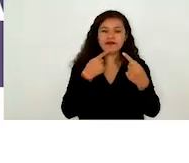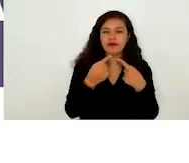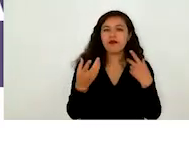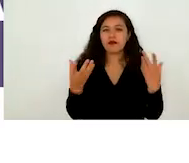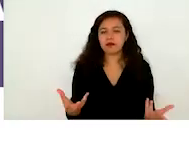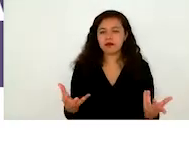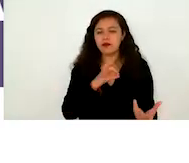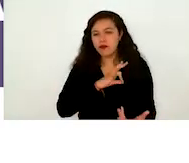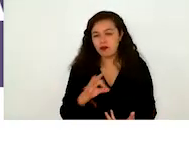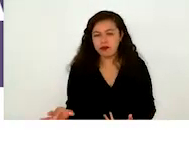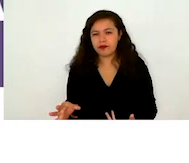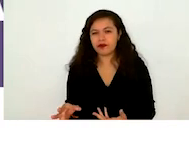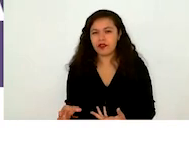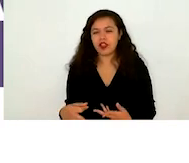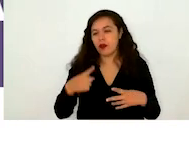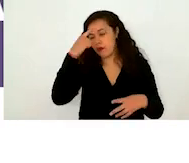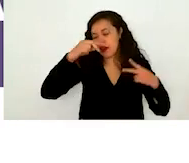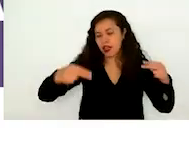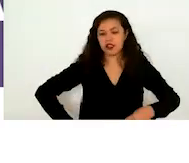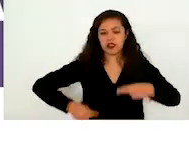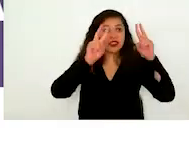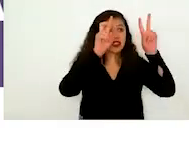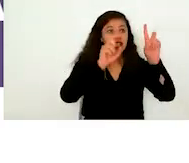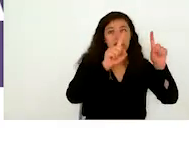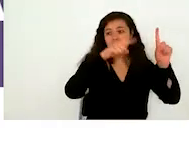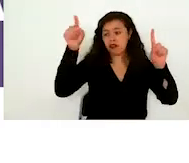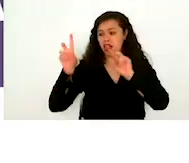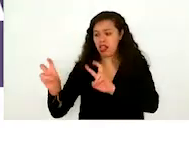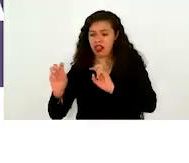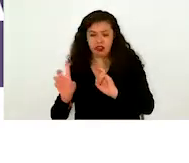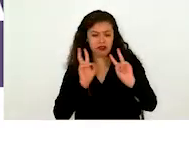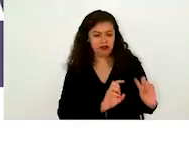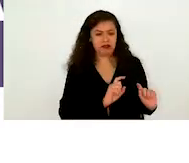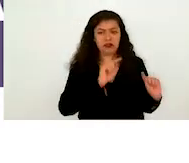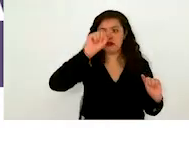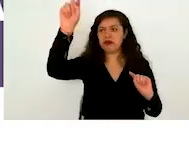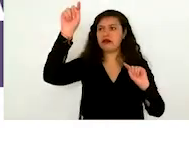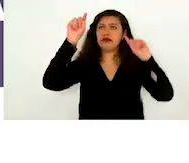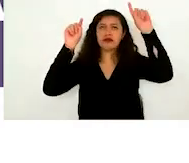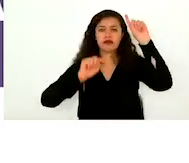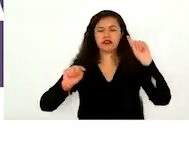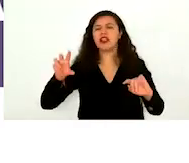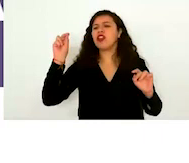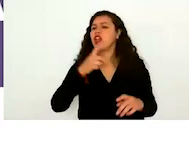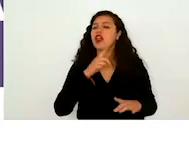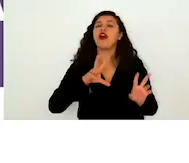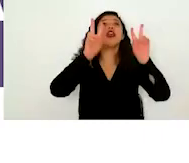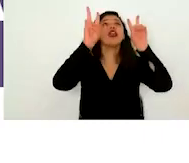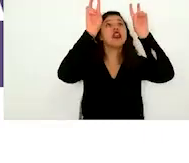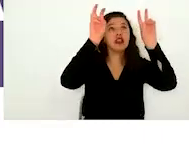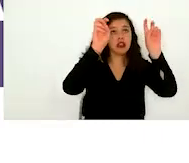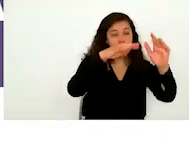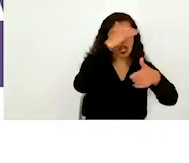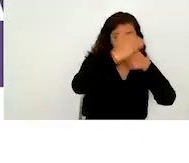estar y si tu tienda de un tiempo de dolor global saltar al otro ya otro no termina en el punto entonces